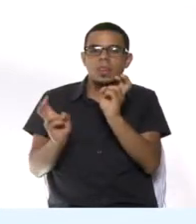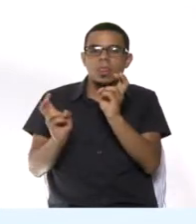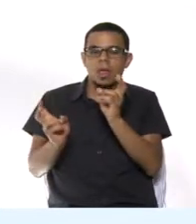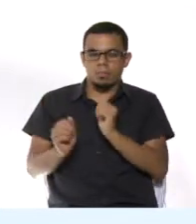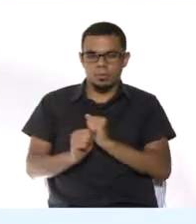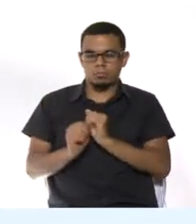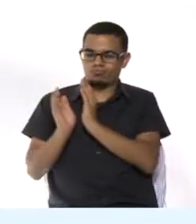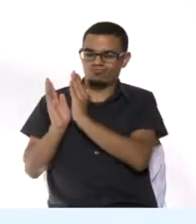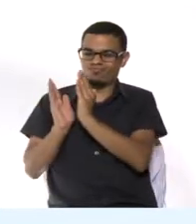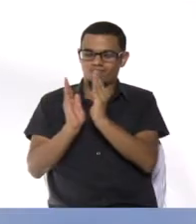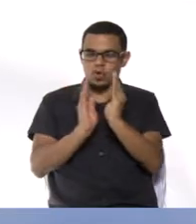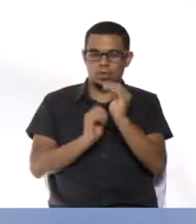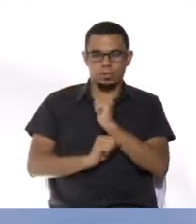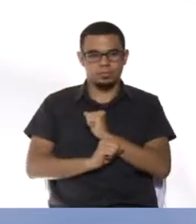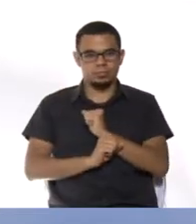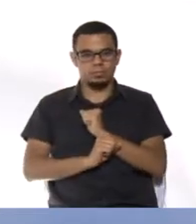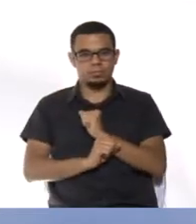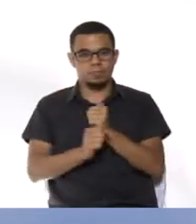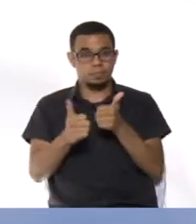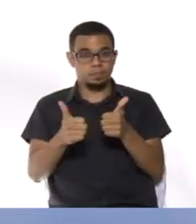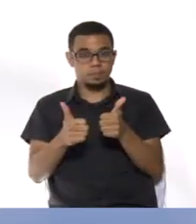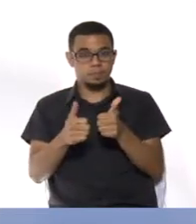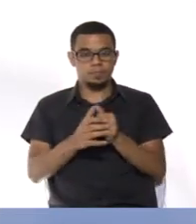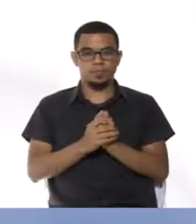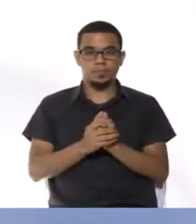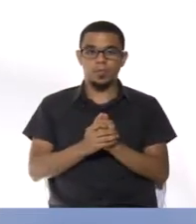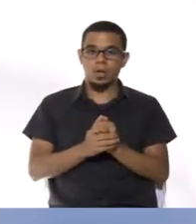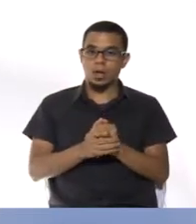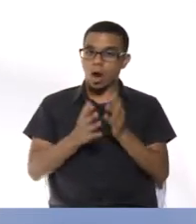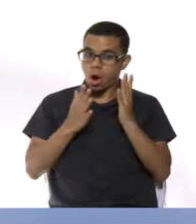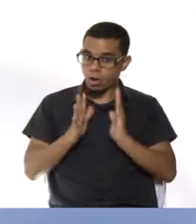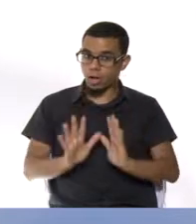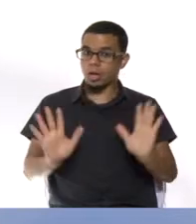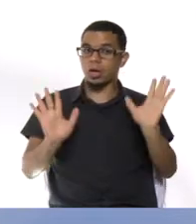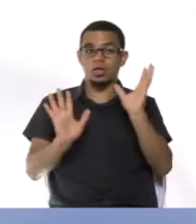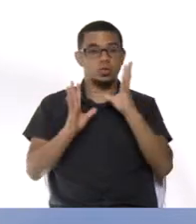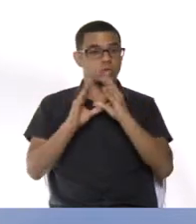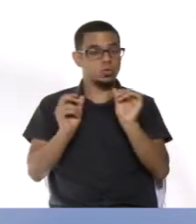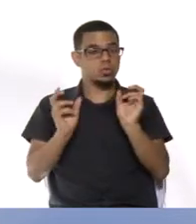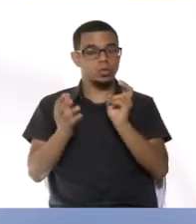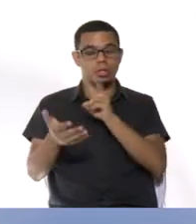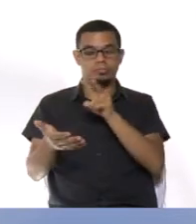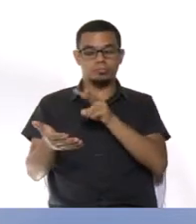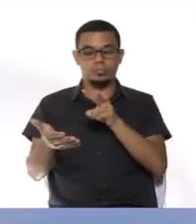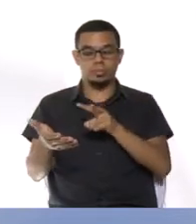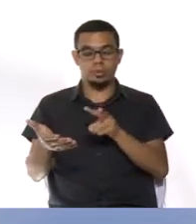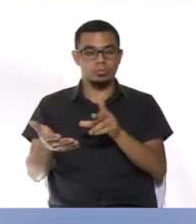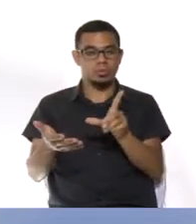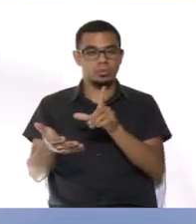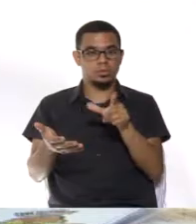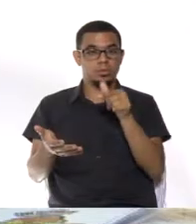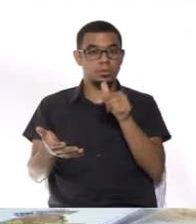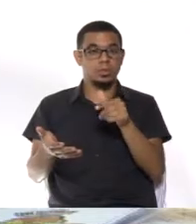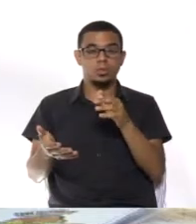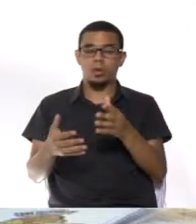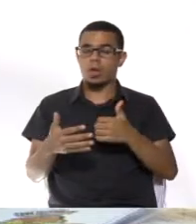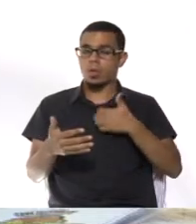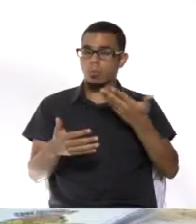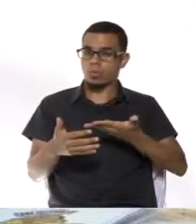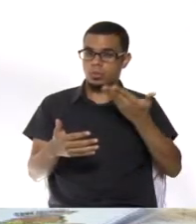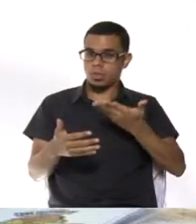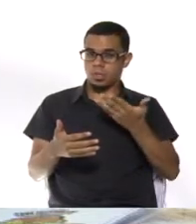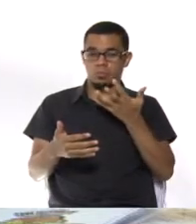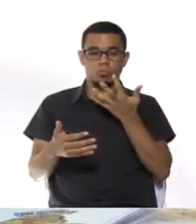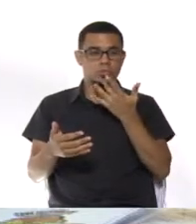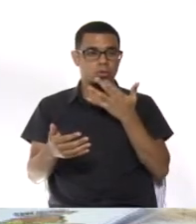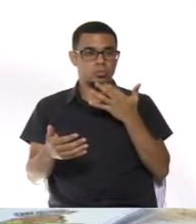y ordenada. Claro que sí, Natalie, todos los textos son importantes, pero el informativo, como la palabra lo dice, informar,